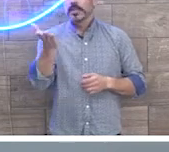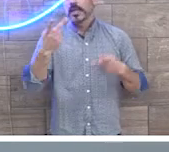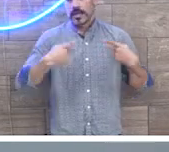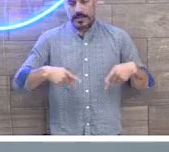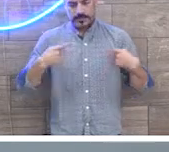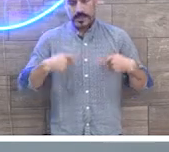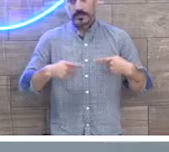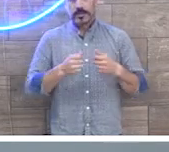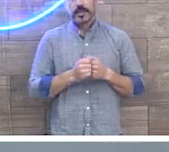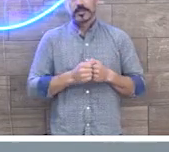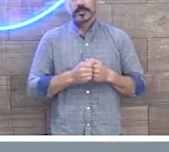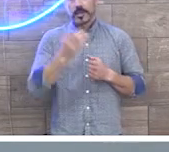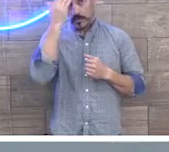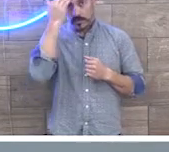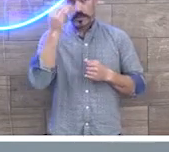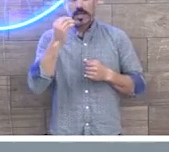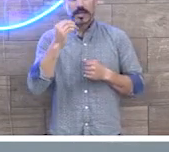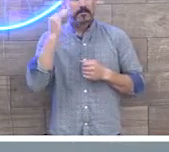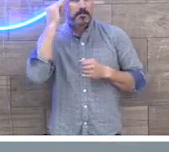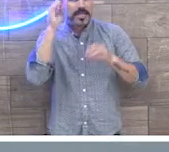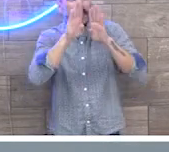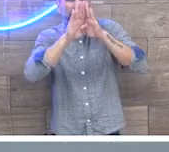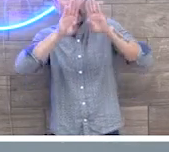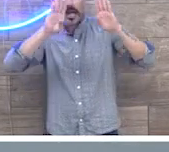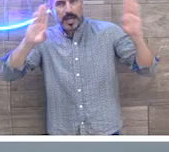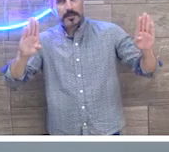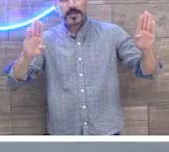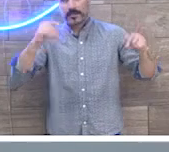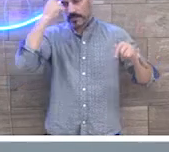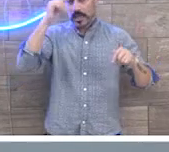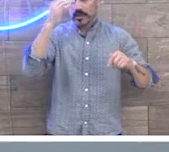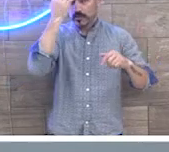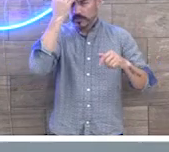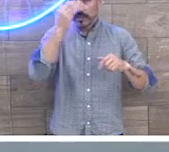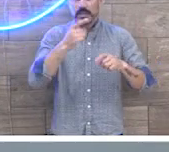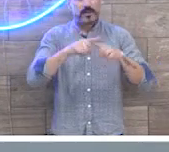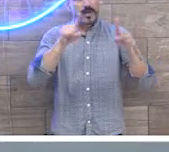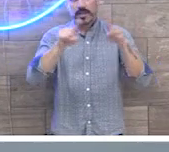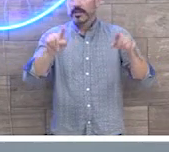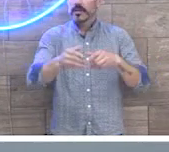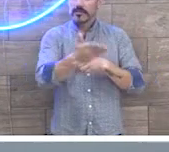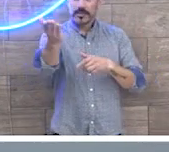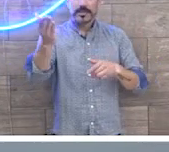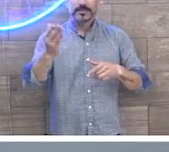que tenga apertura hacia lo que es diferente a ellos, todo lo que es diferente a ellos.